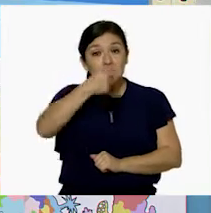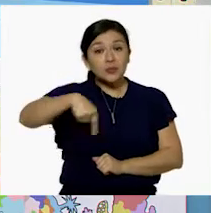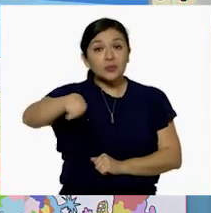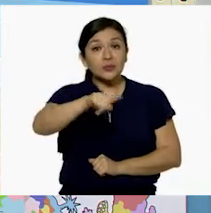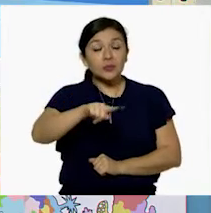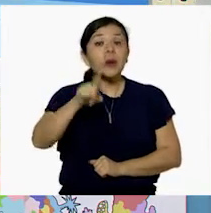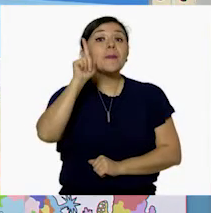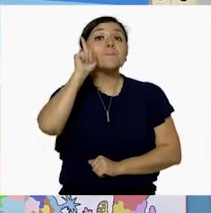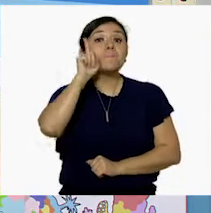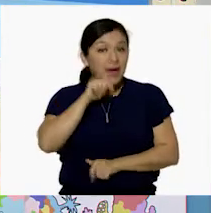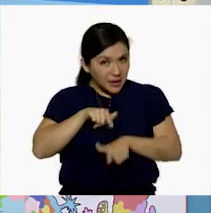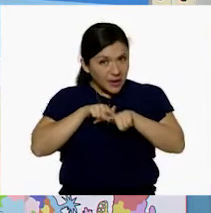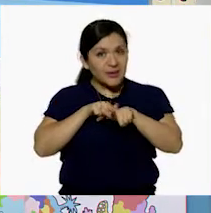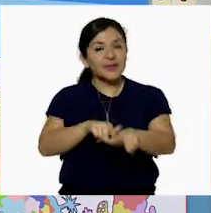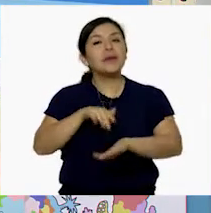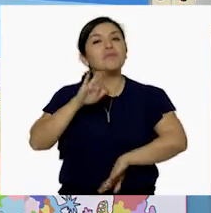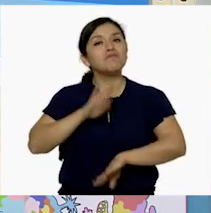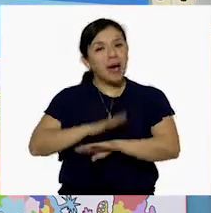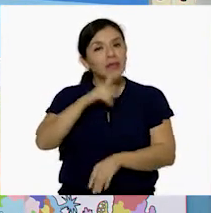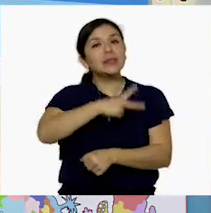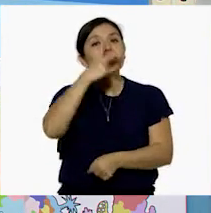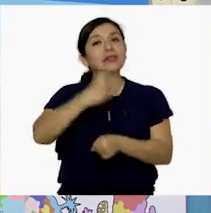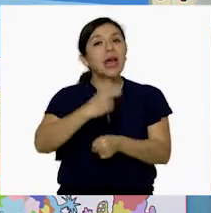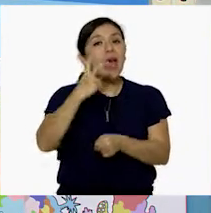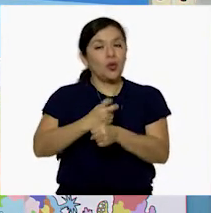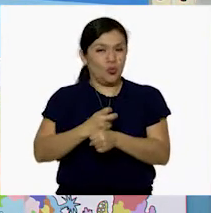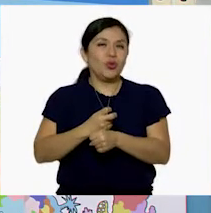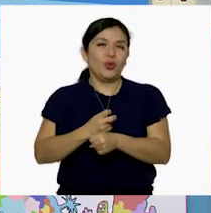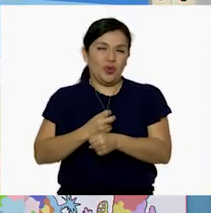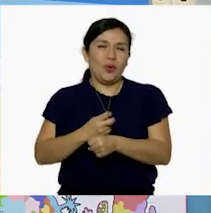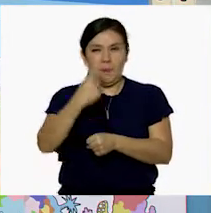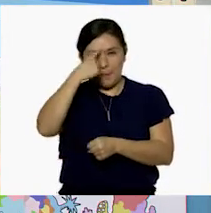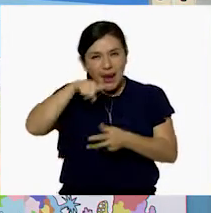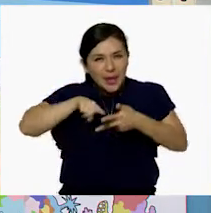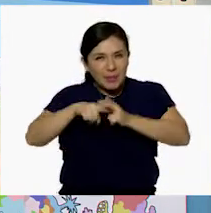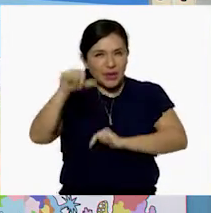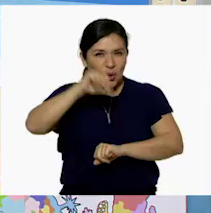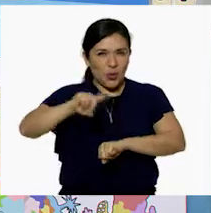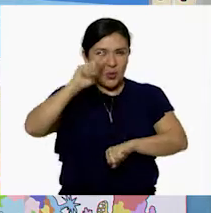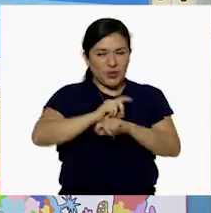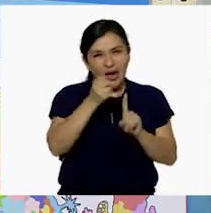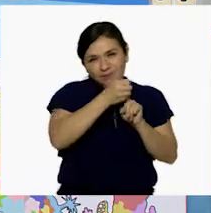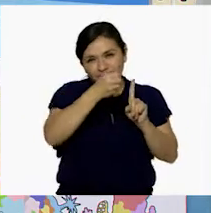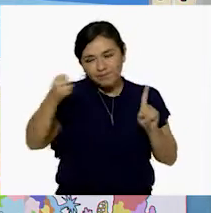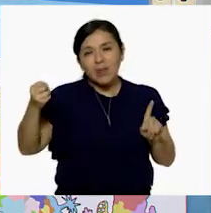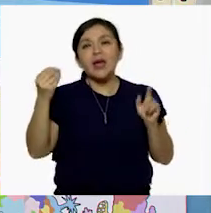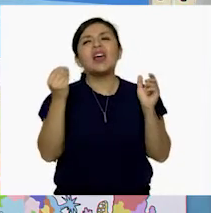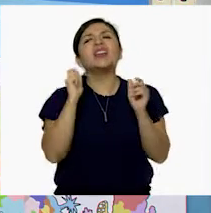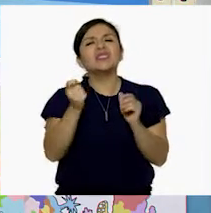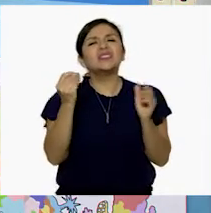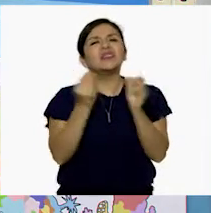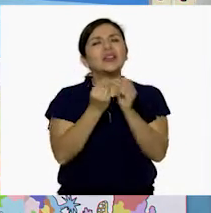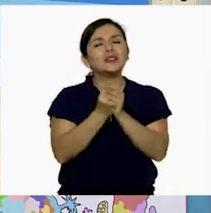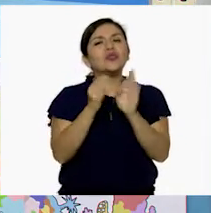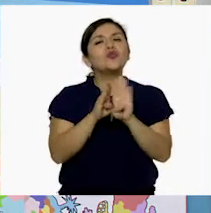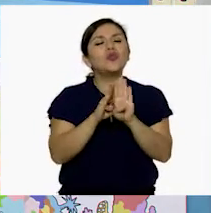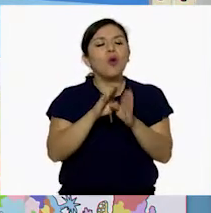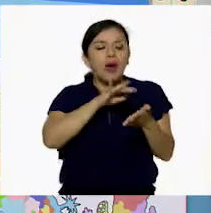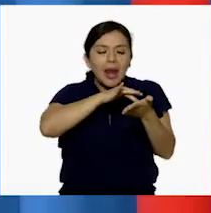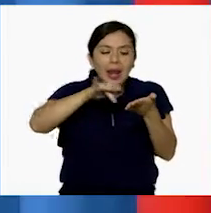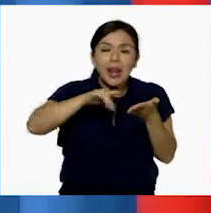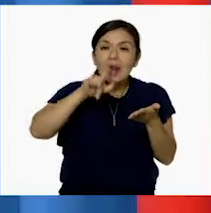casa, que mañana continuaremos con la segunda parte de esta sesión introductoria relacionada con el ámbito de